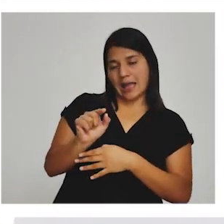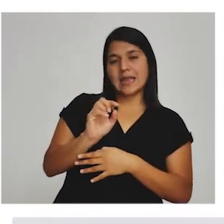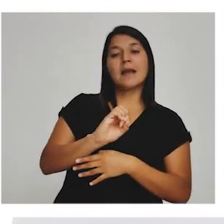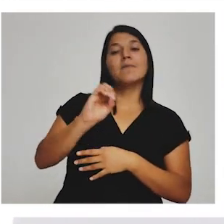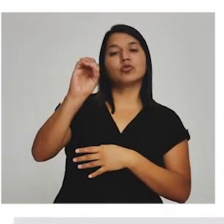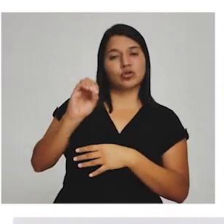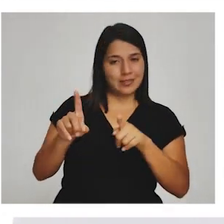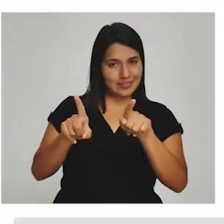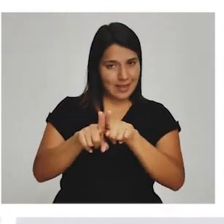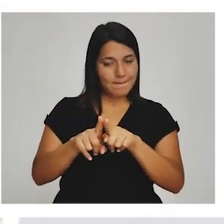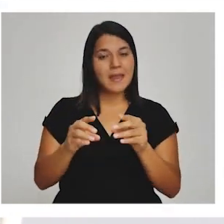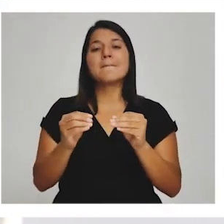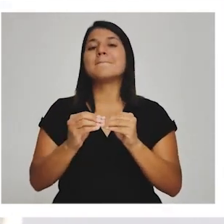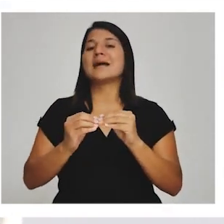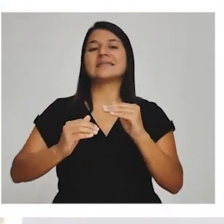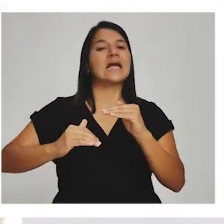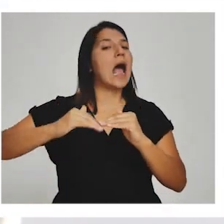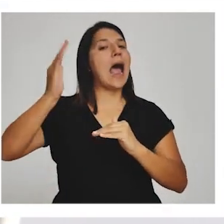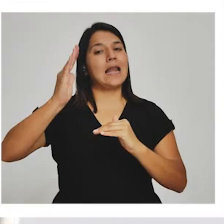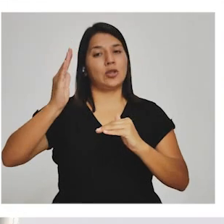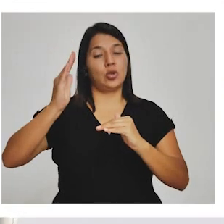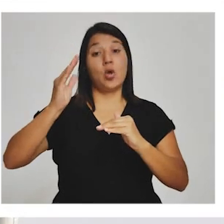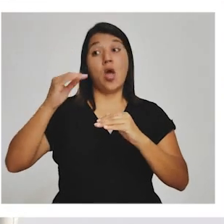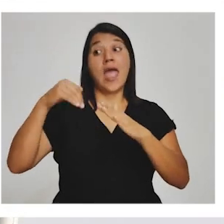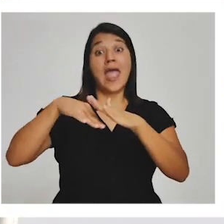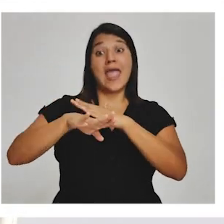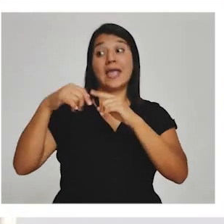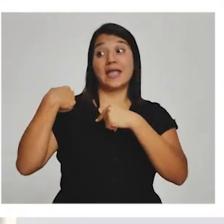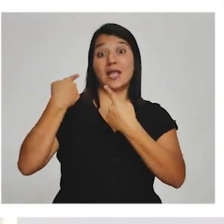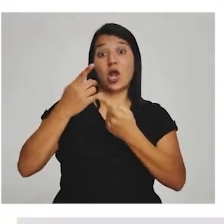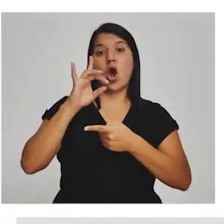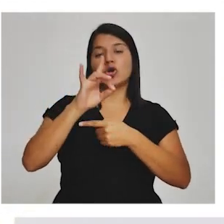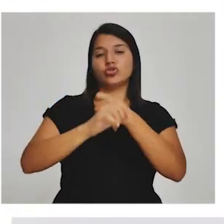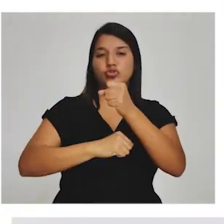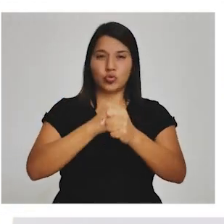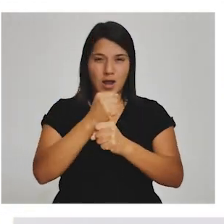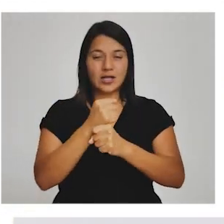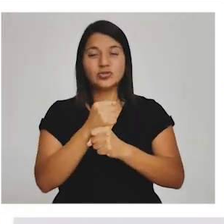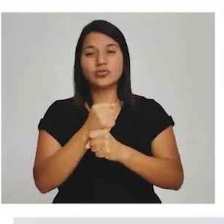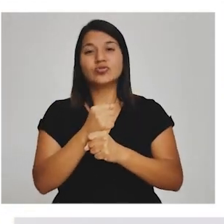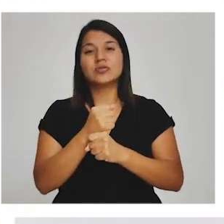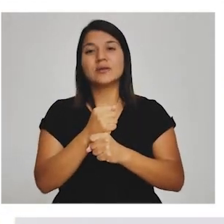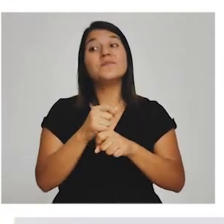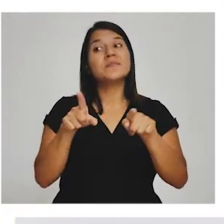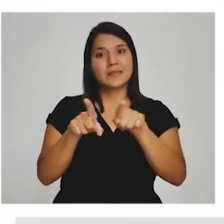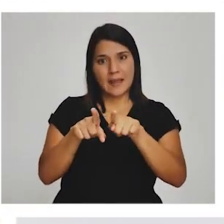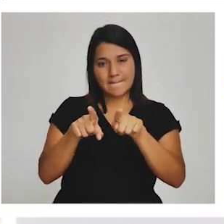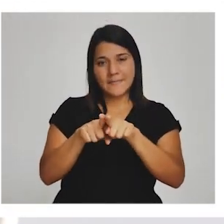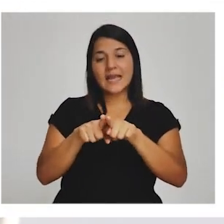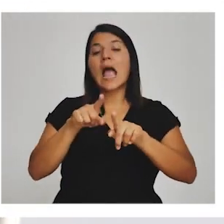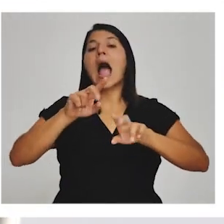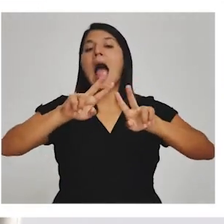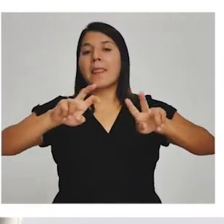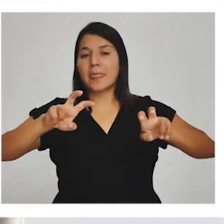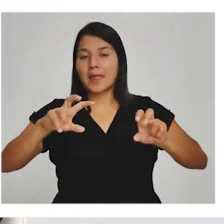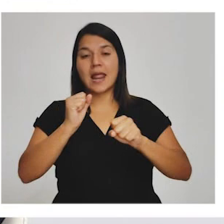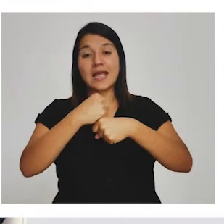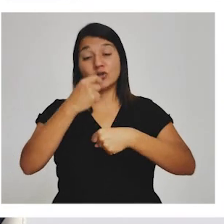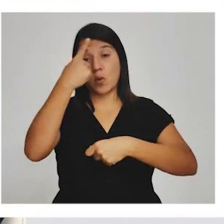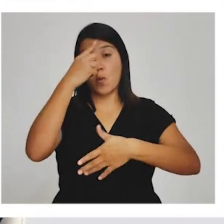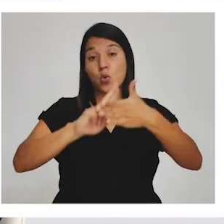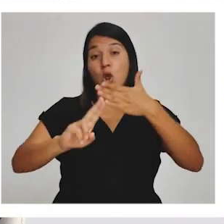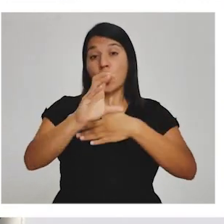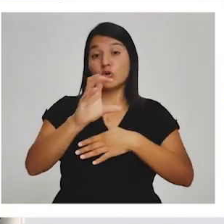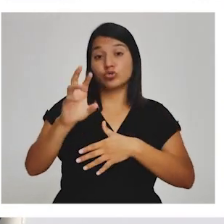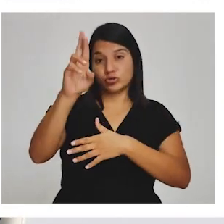los últimos 8 años, para el cuarto trimestre de 2023, también es de la UCR. El valor más alto de los últimos 8